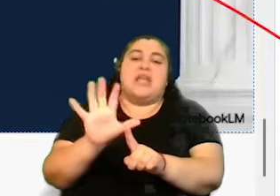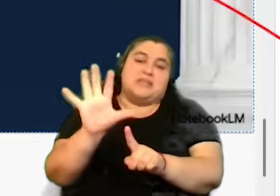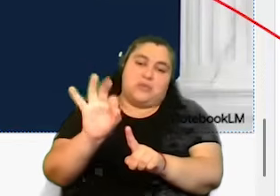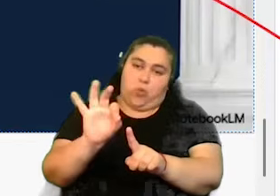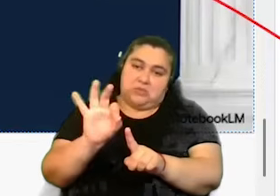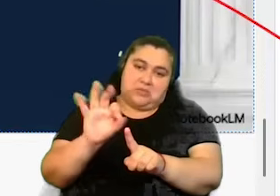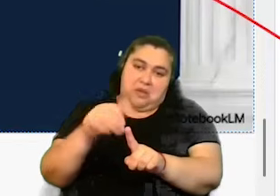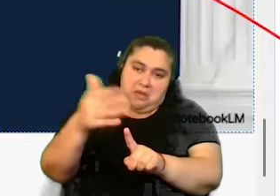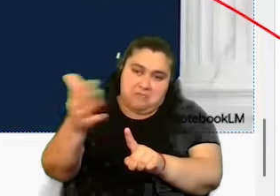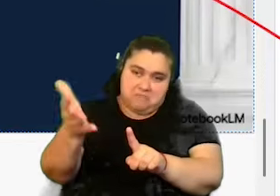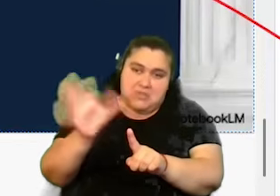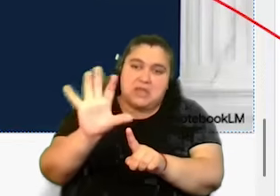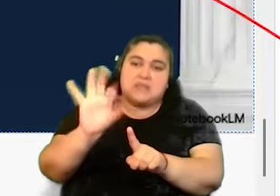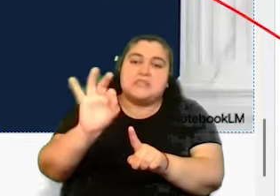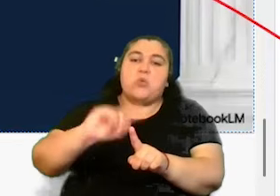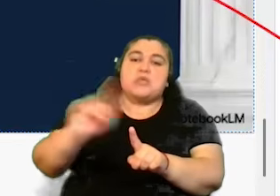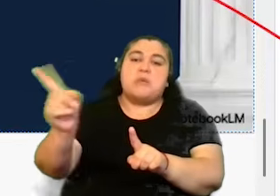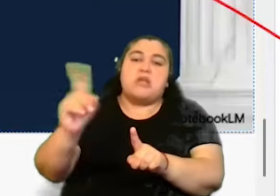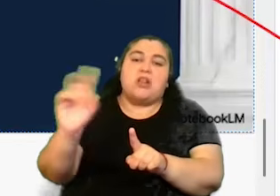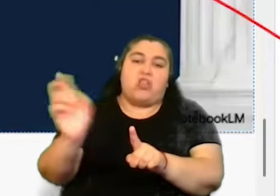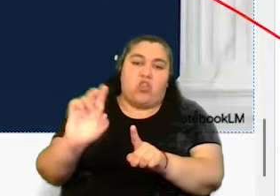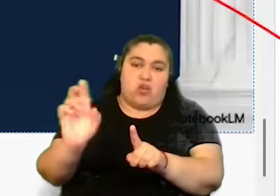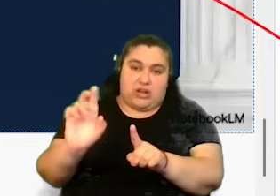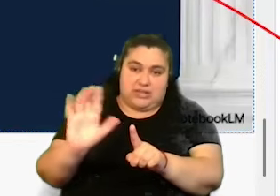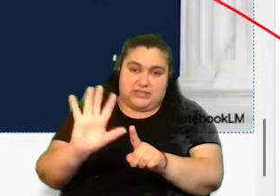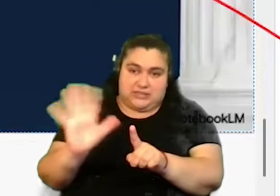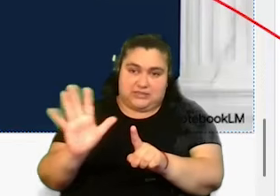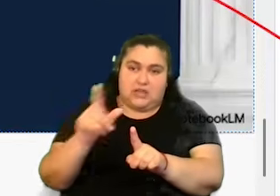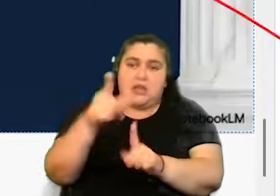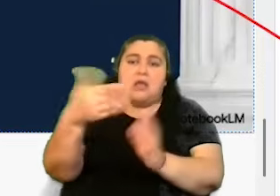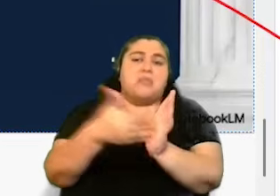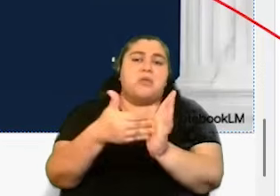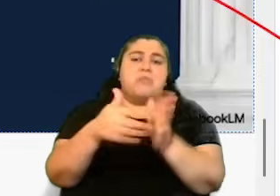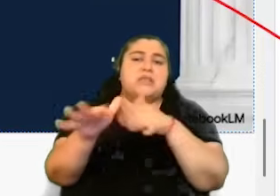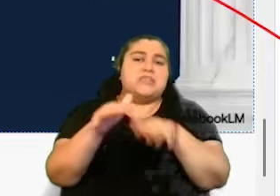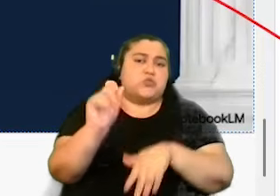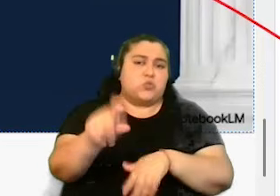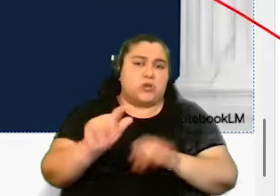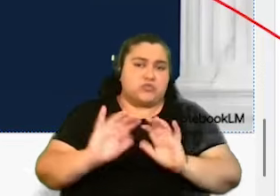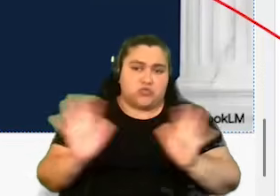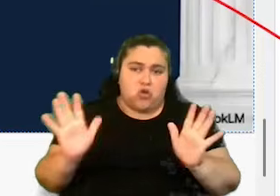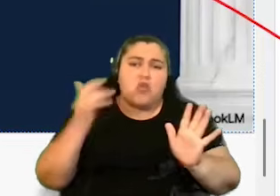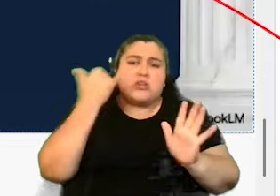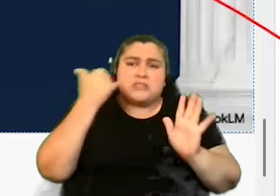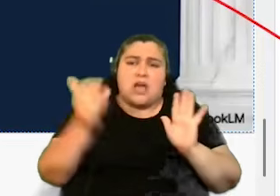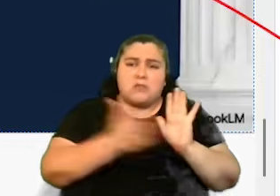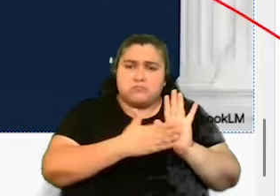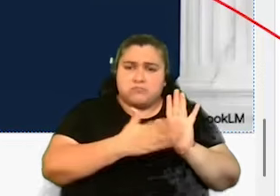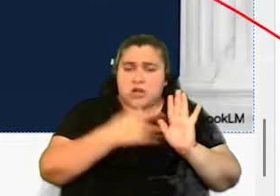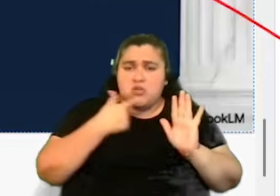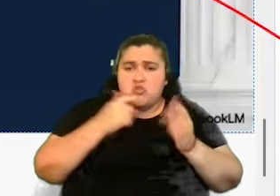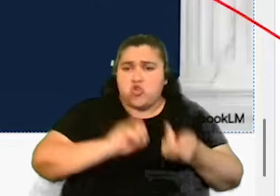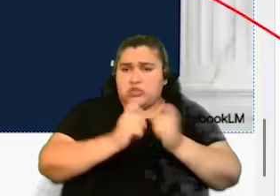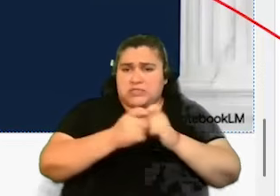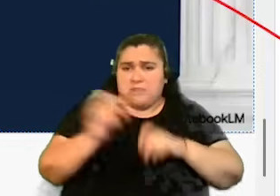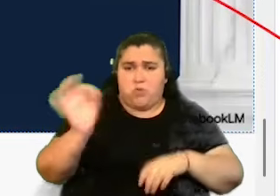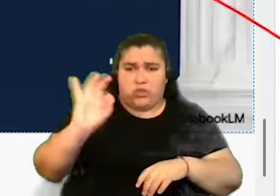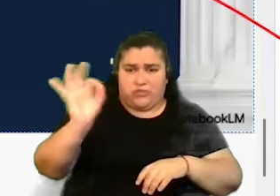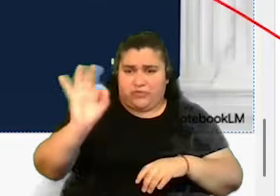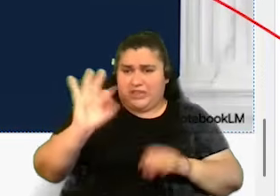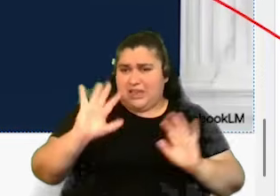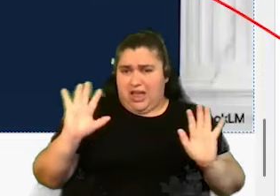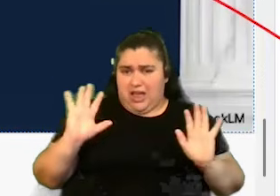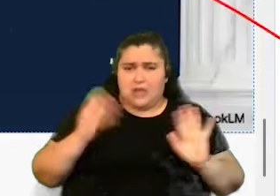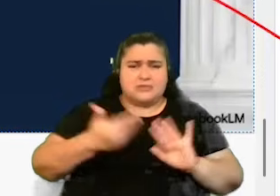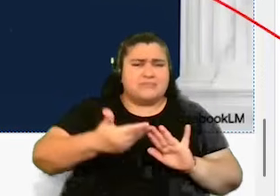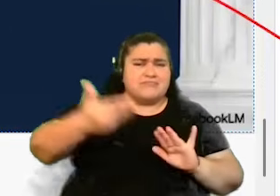por $50.000, por $70.000, por la razón que fuere. Eso está contemplado, eso no se modificó. Eso está desde, si no